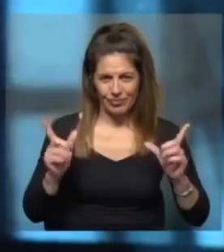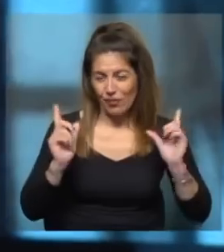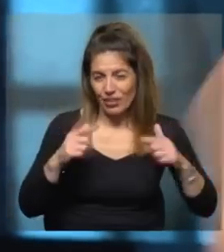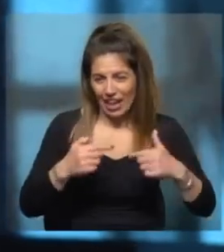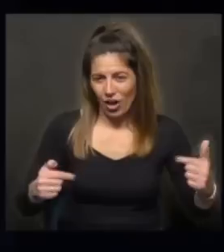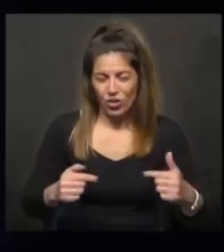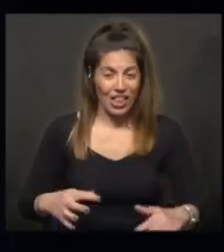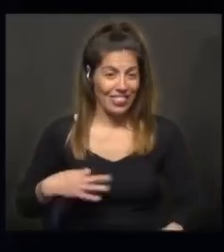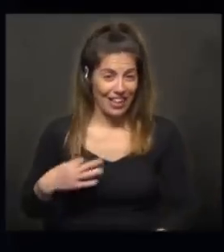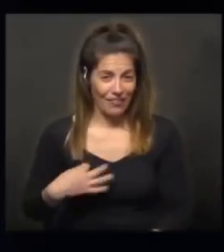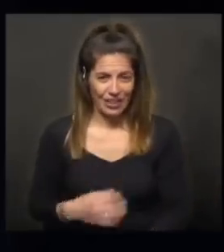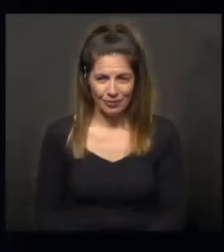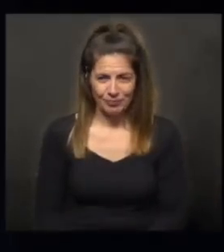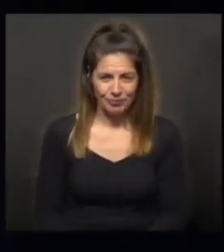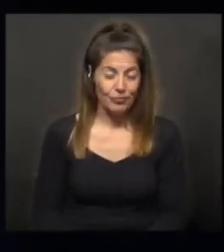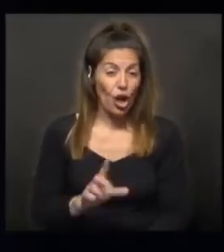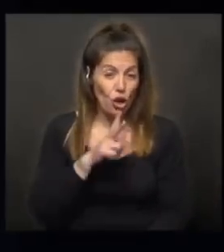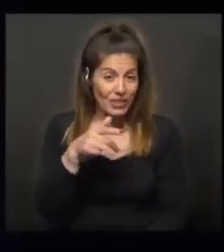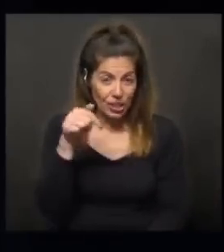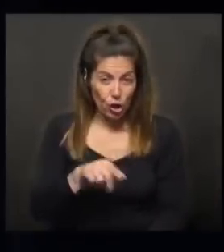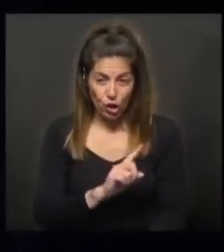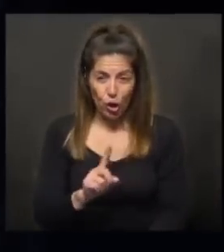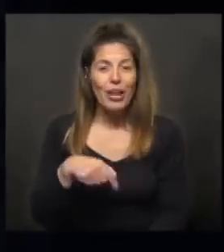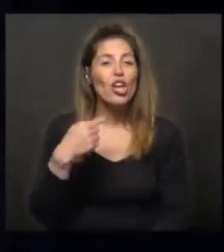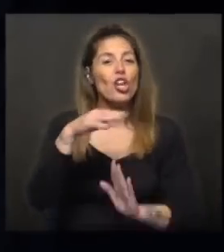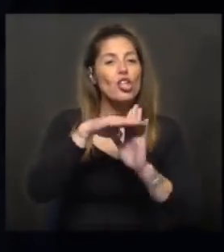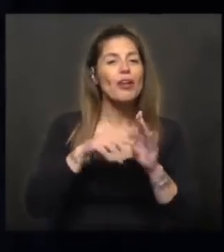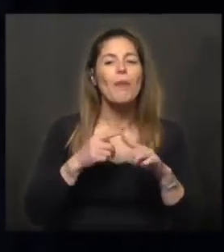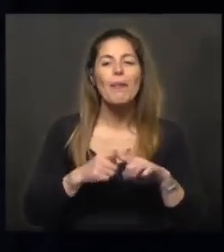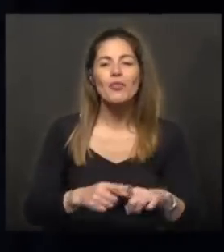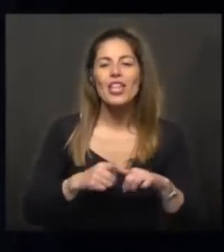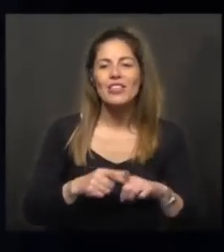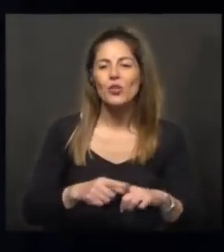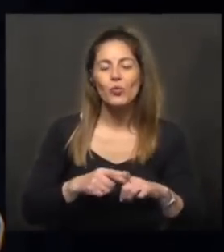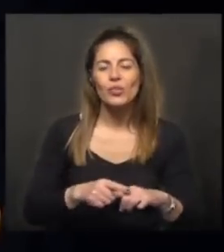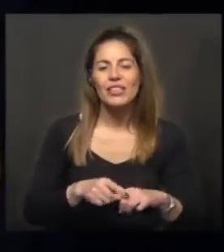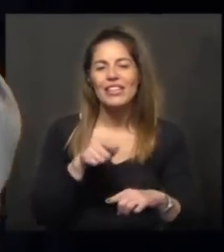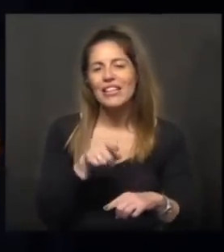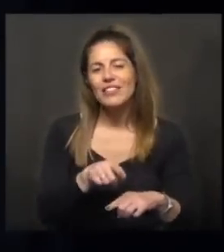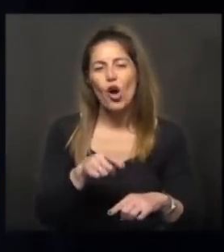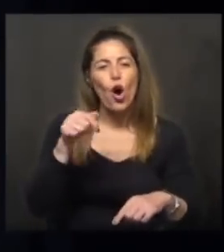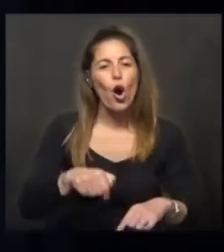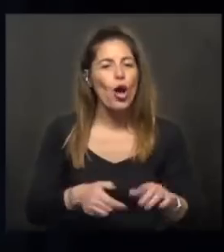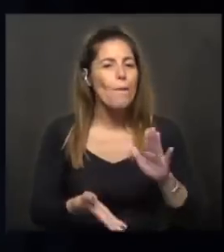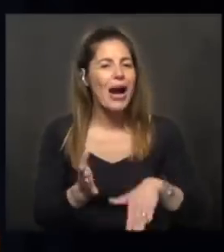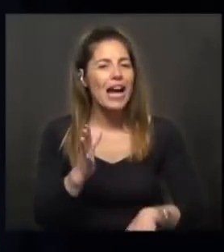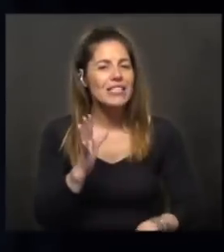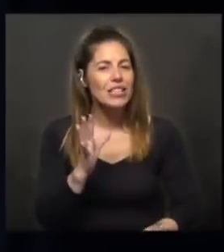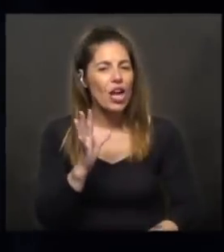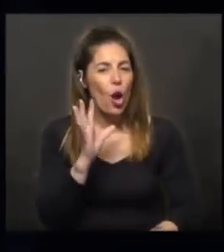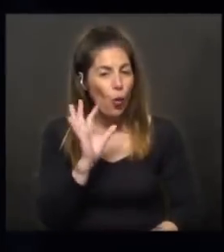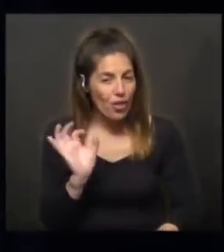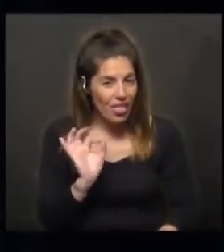las cosas de la vida no no lo vamos a hacer hoy pero no te programamos de este que hoy son más cuidadosos y